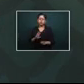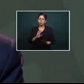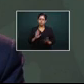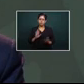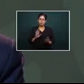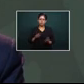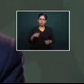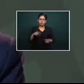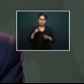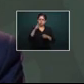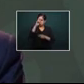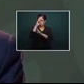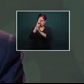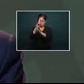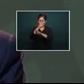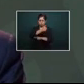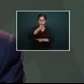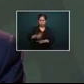ningún país,